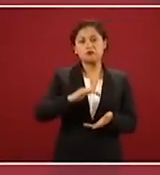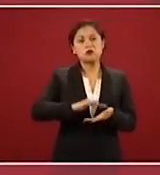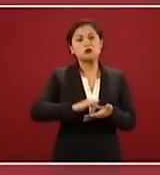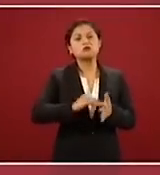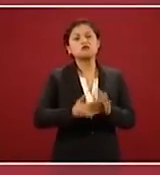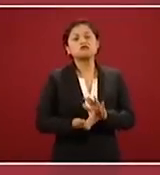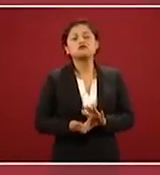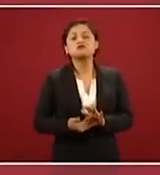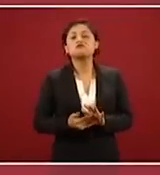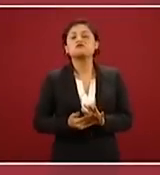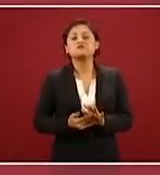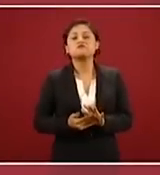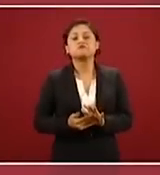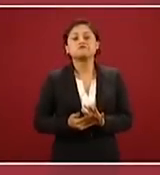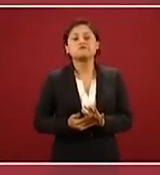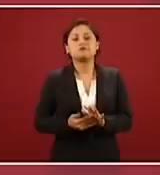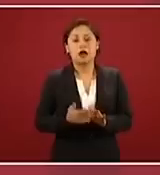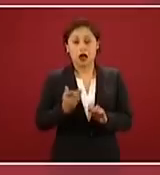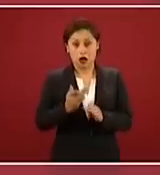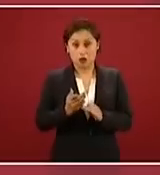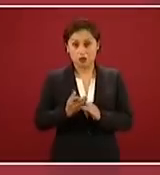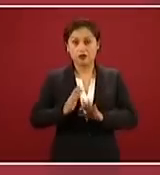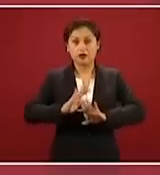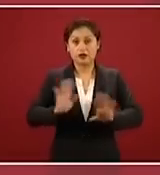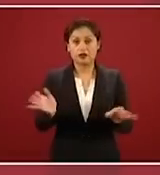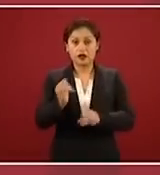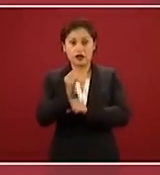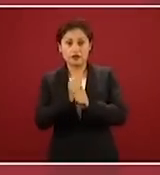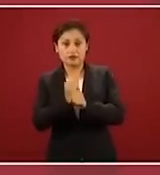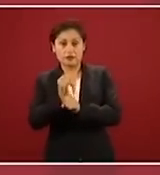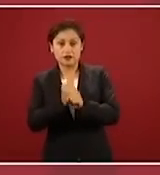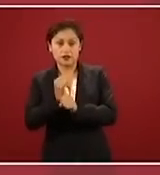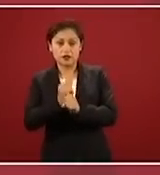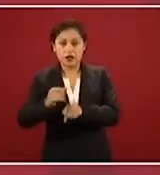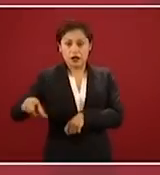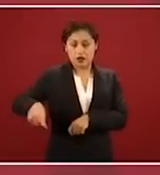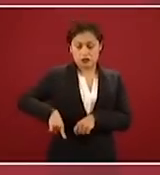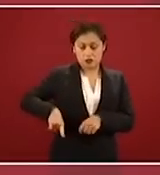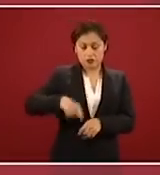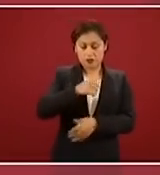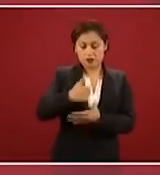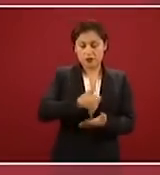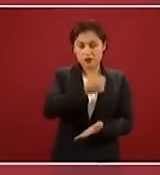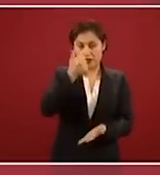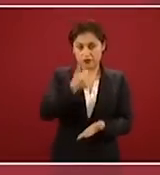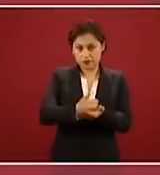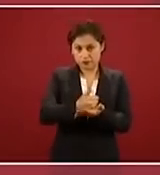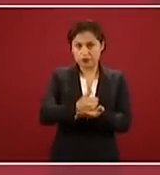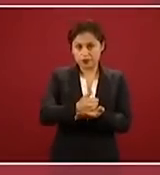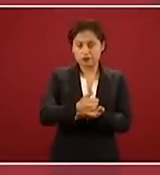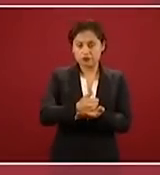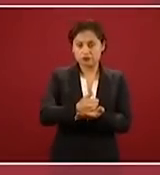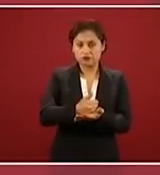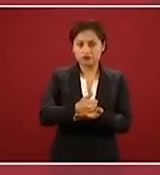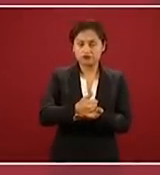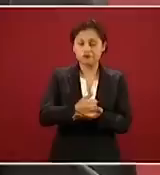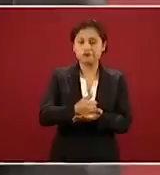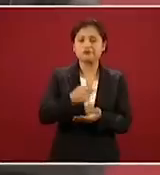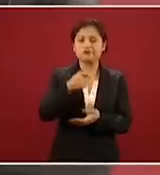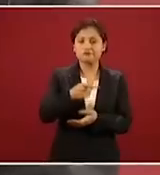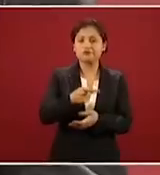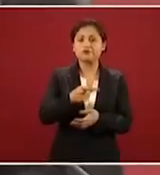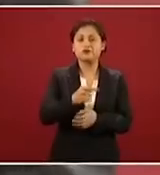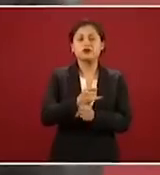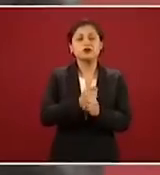Está haciéndose la investigación en el gobierno de la ciudad y todo indica de que